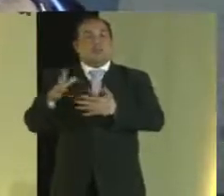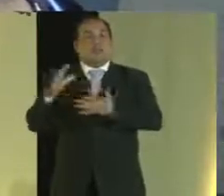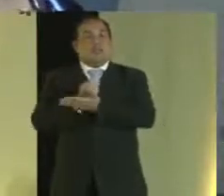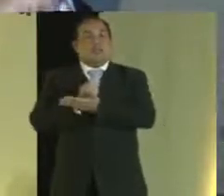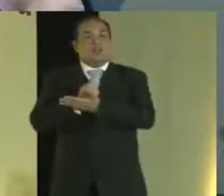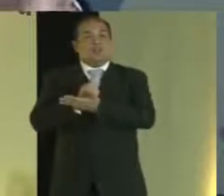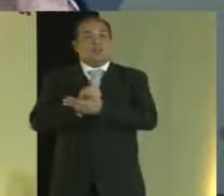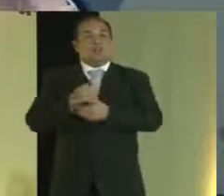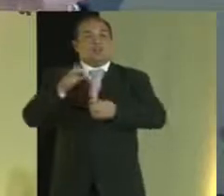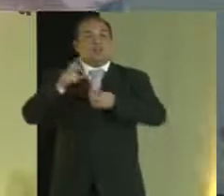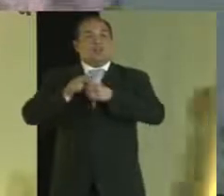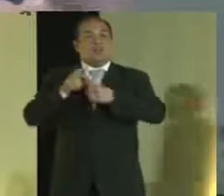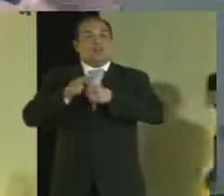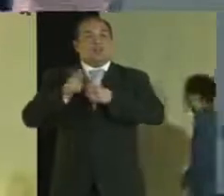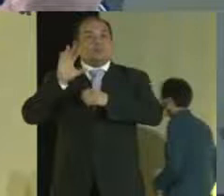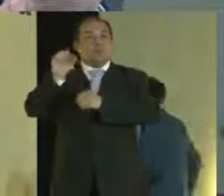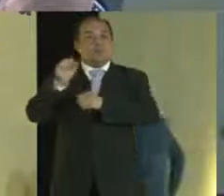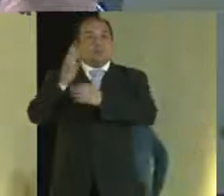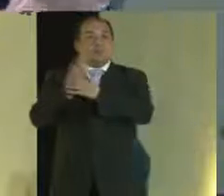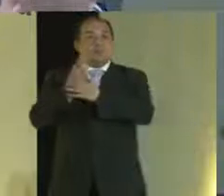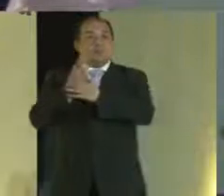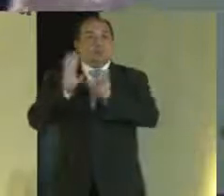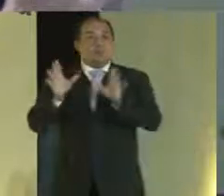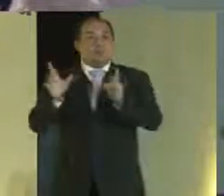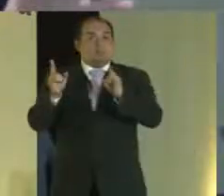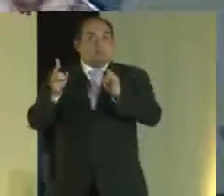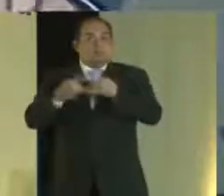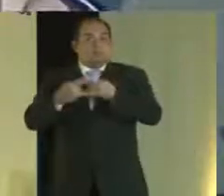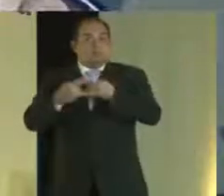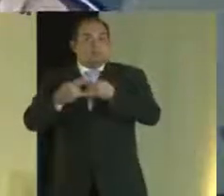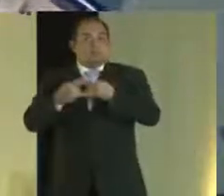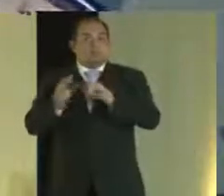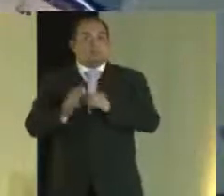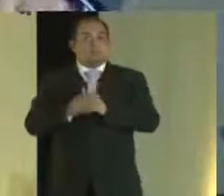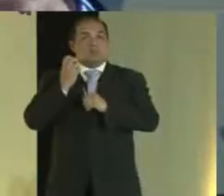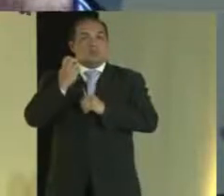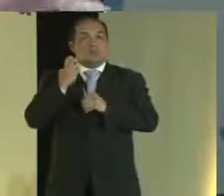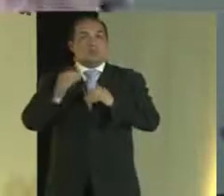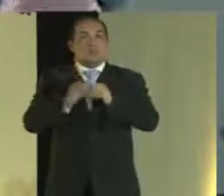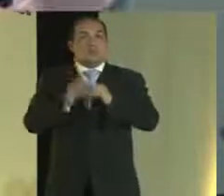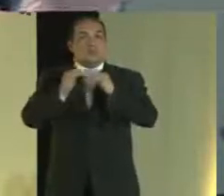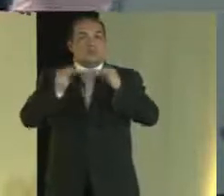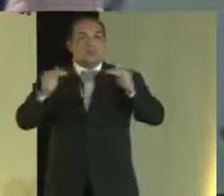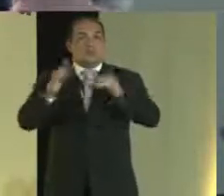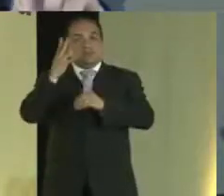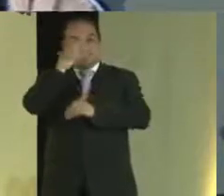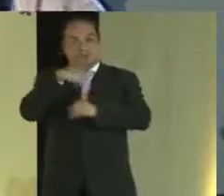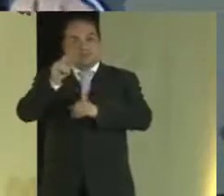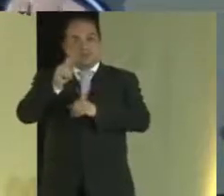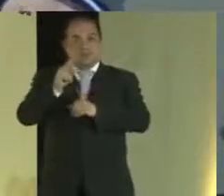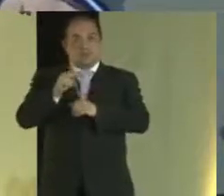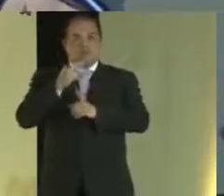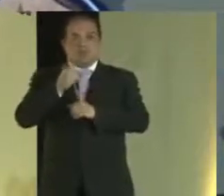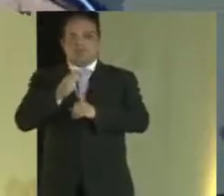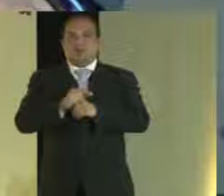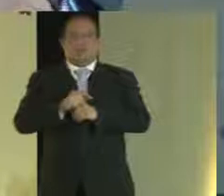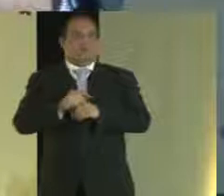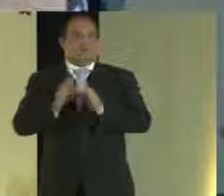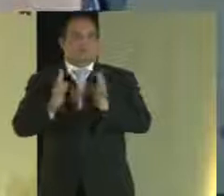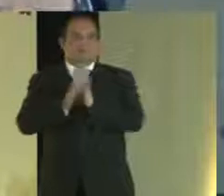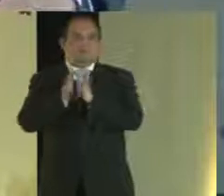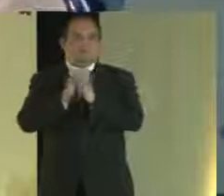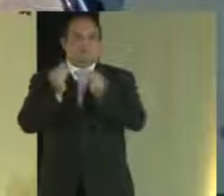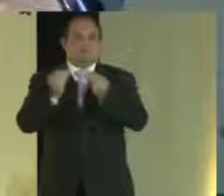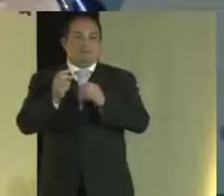sindical, pues a lo mejor dicen, no, bueno, pues hasta aquí llegamos y eso de la democracia está muy bonito, pero mejor no le movemos mucho.